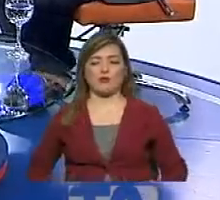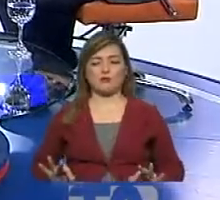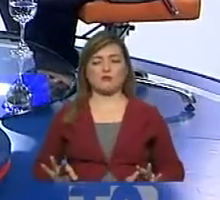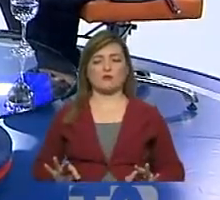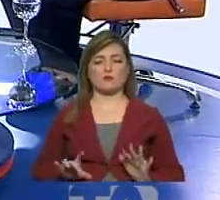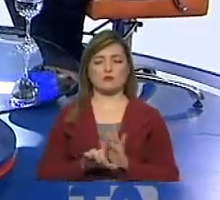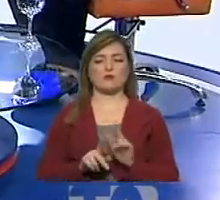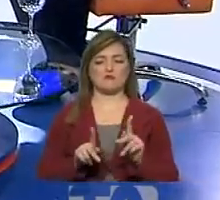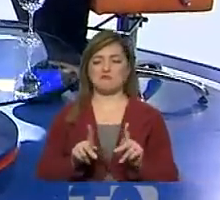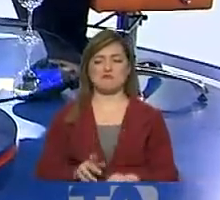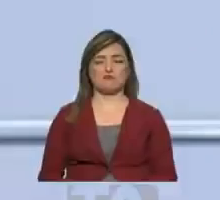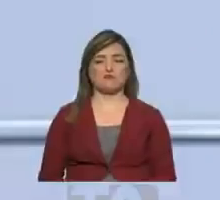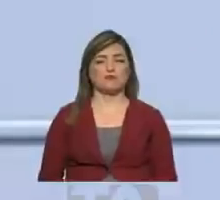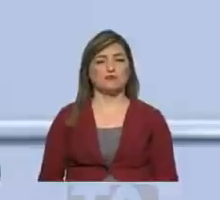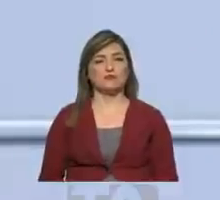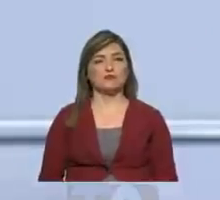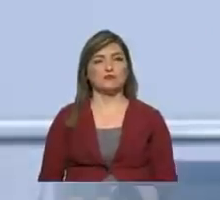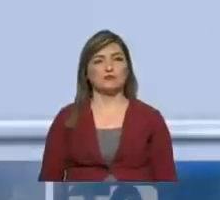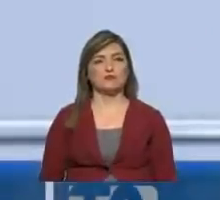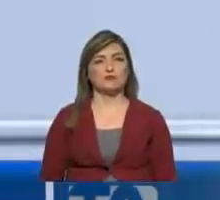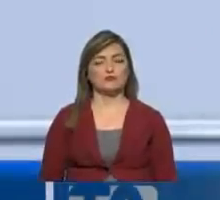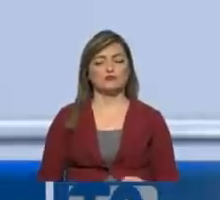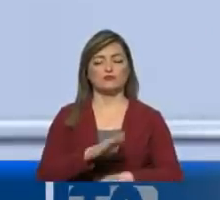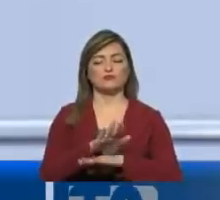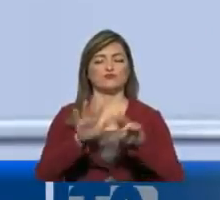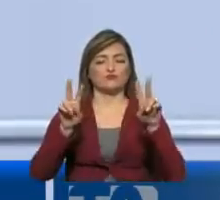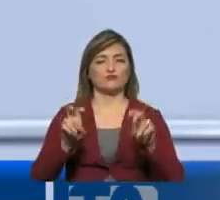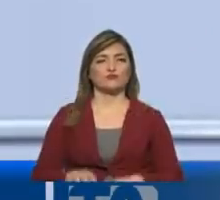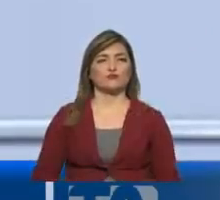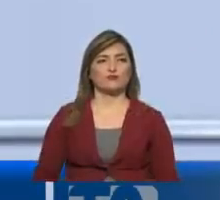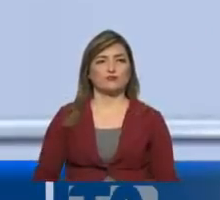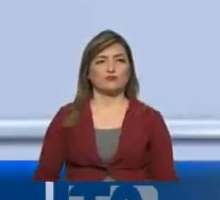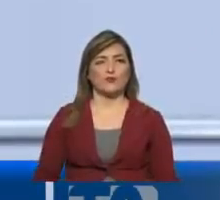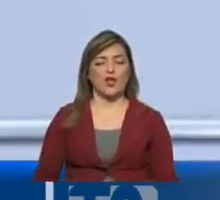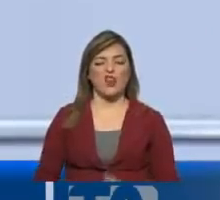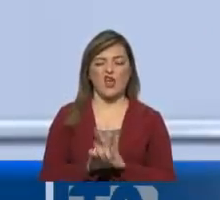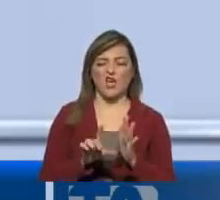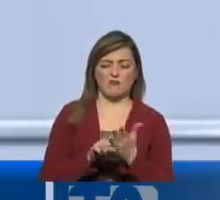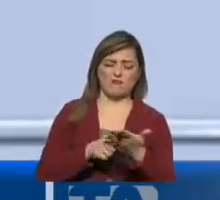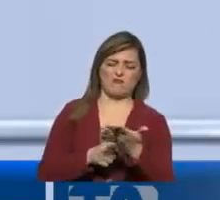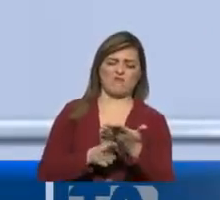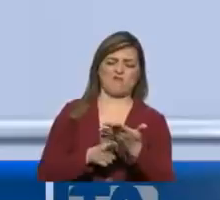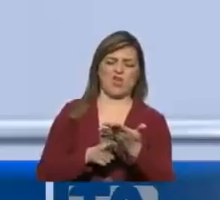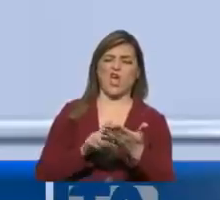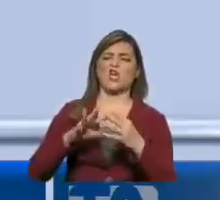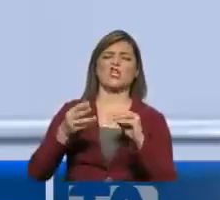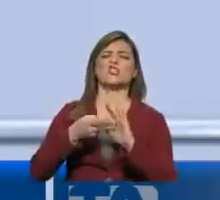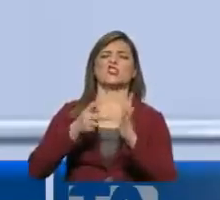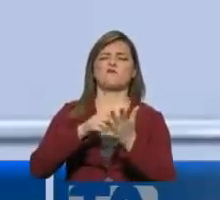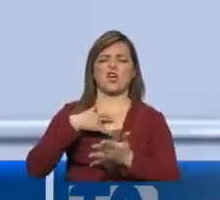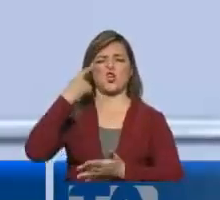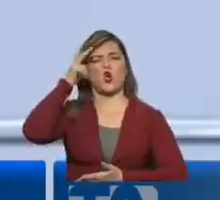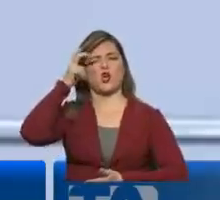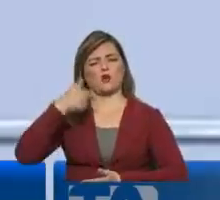ley. Hubo ayer alguna polémica sobre eso y hubo interpretaciones y preocupaciones sobre eso, de que los votos en